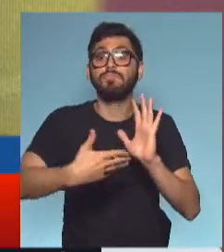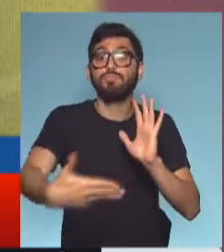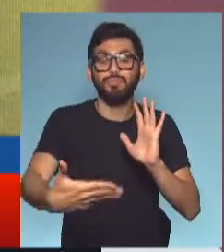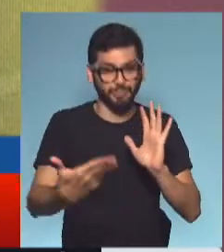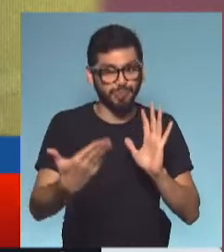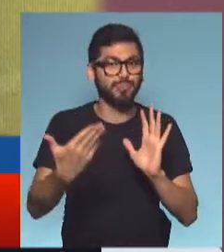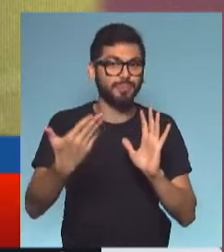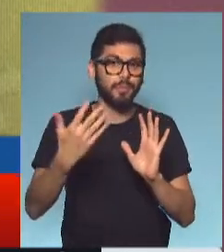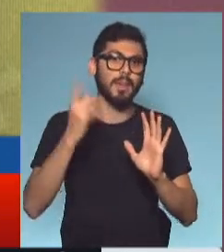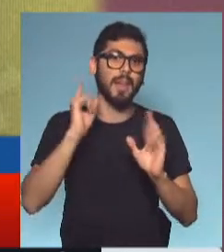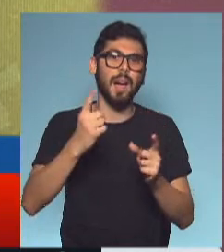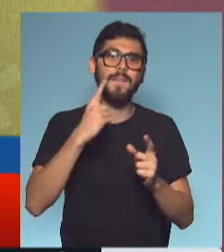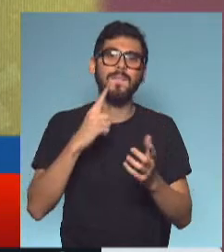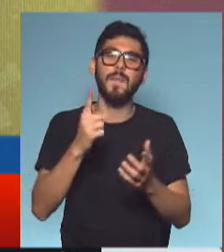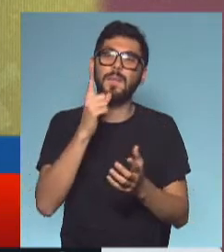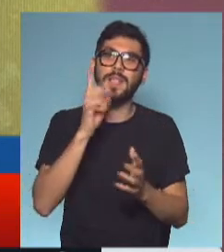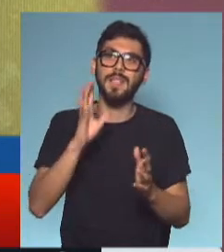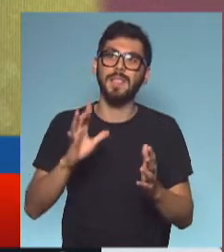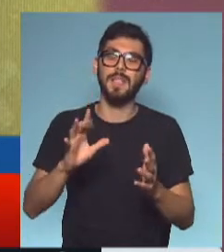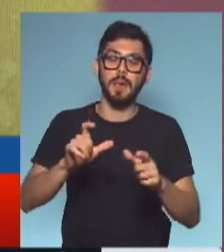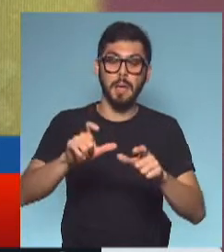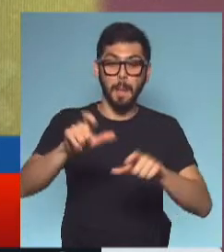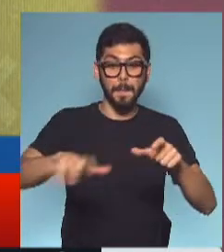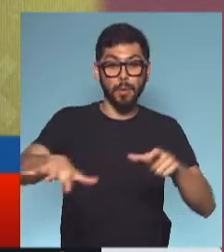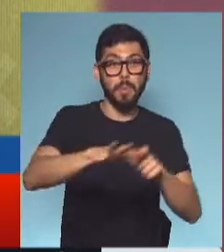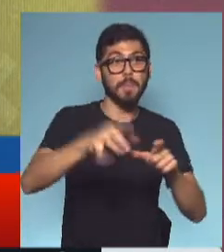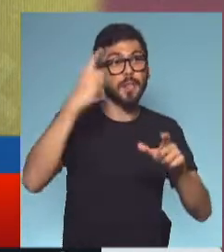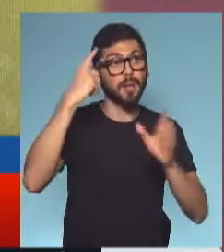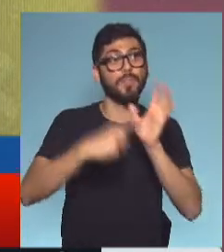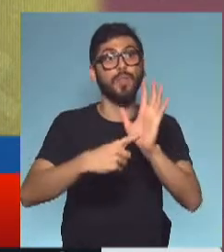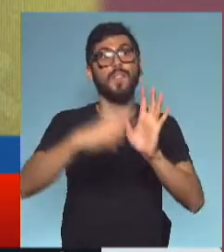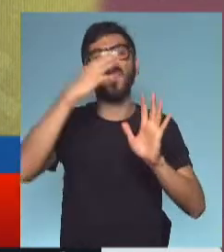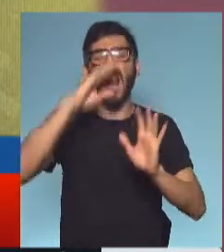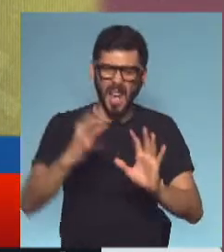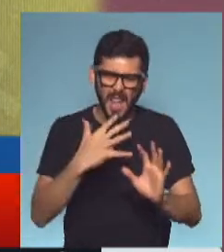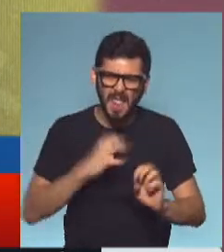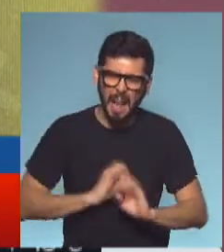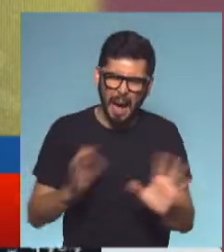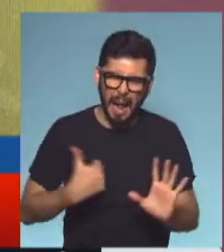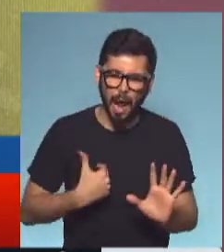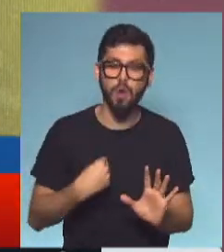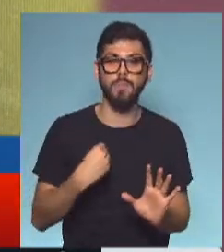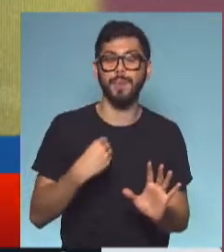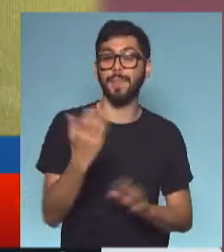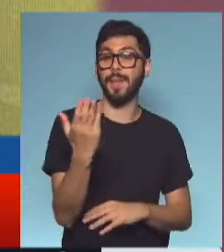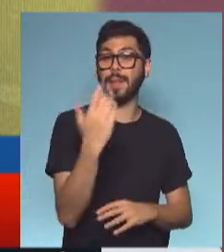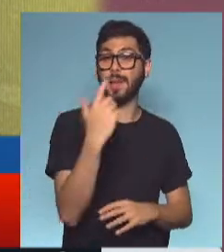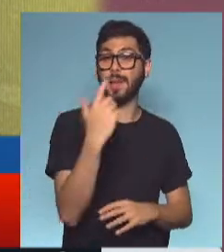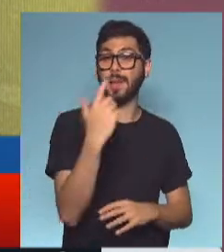sociedad cree que es el final de esas próximas medidas. ¿Se entiende? A ver, está claro, en las primeras 2 semanas hubo un cumplimiento que es distinto